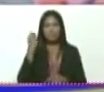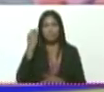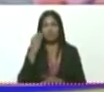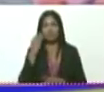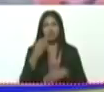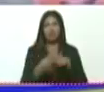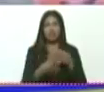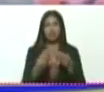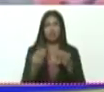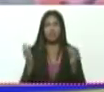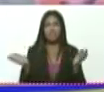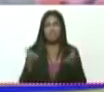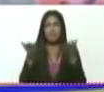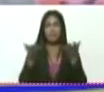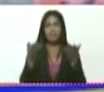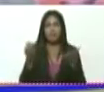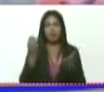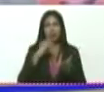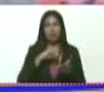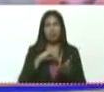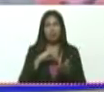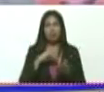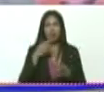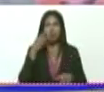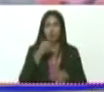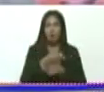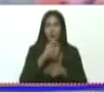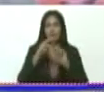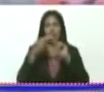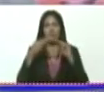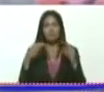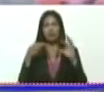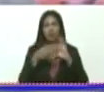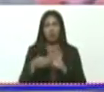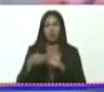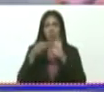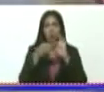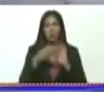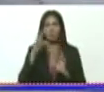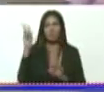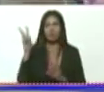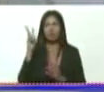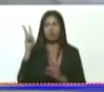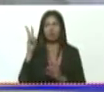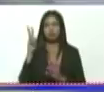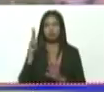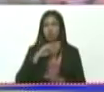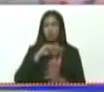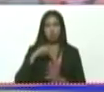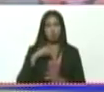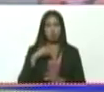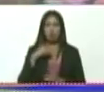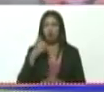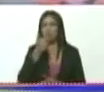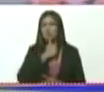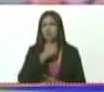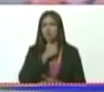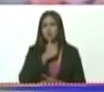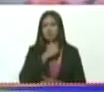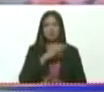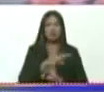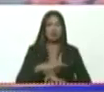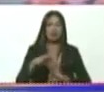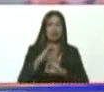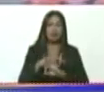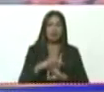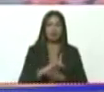trata de subvertir el orden, la paz y la unión de Venezuela, y no lo vamos a tolerar, no lo vamos